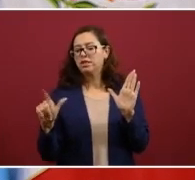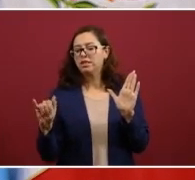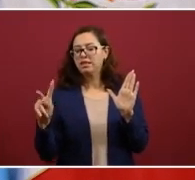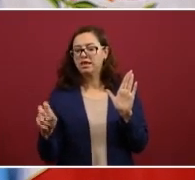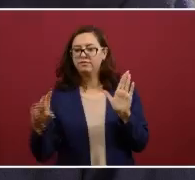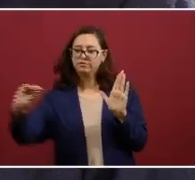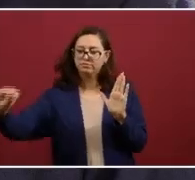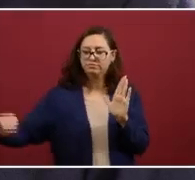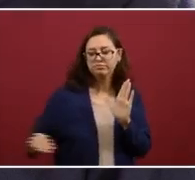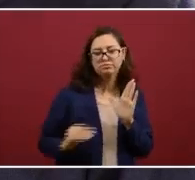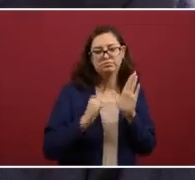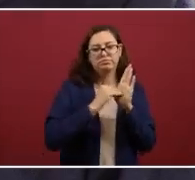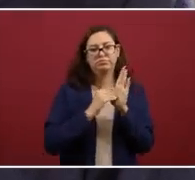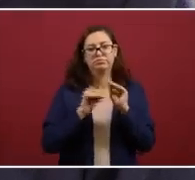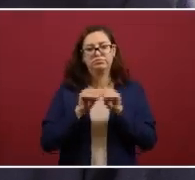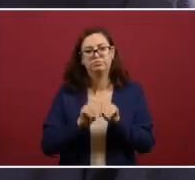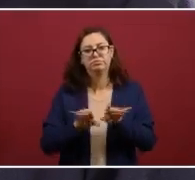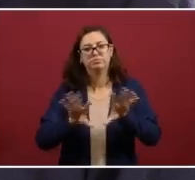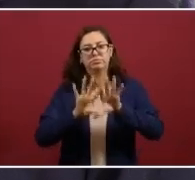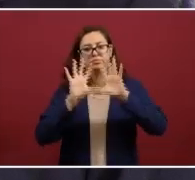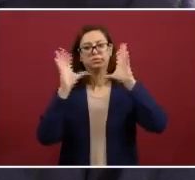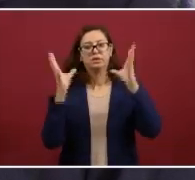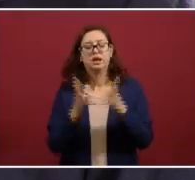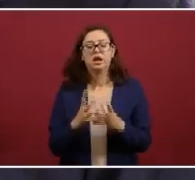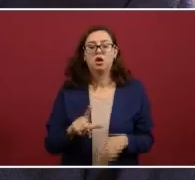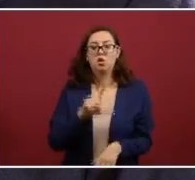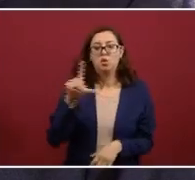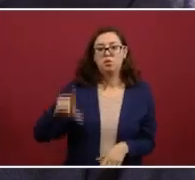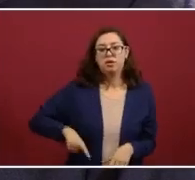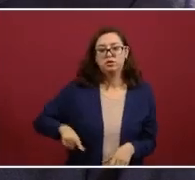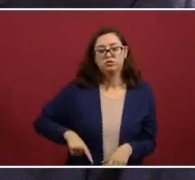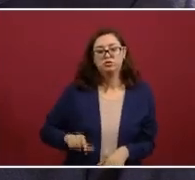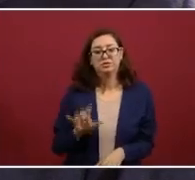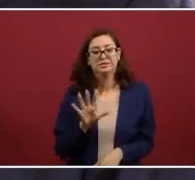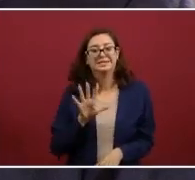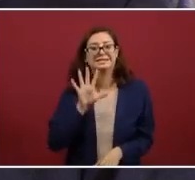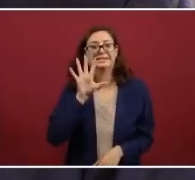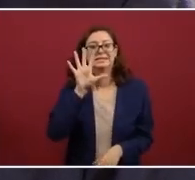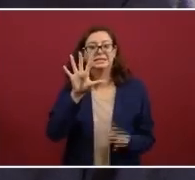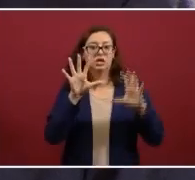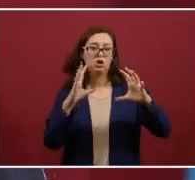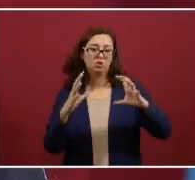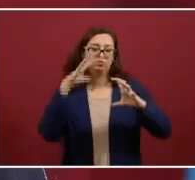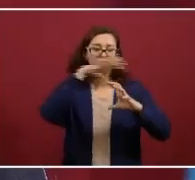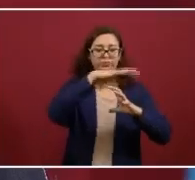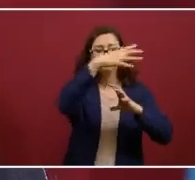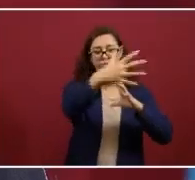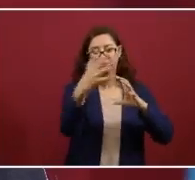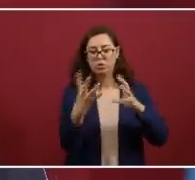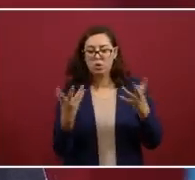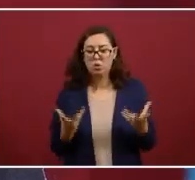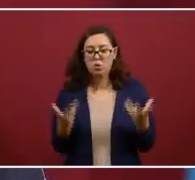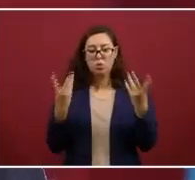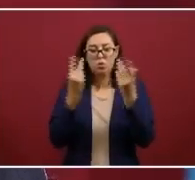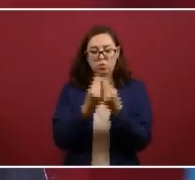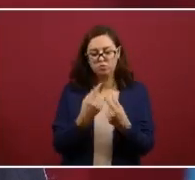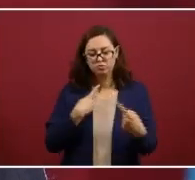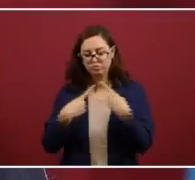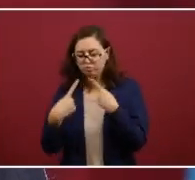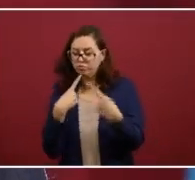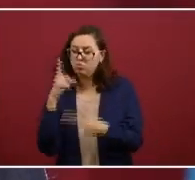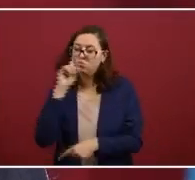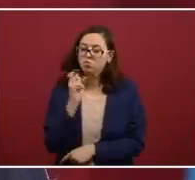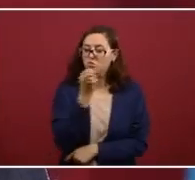global que reúne gobiernos de 5 continentes determinados a hacer cambiar la vida de las mujeres en sus países y en